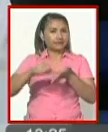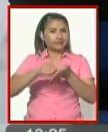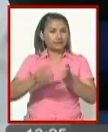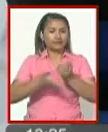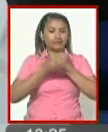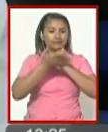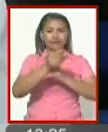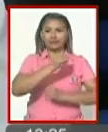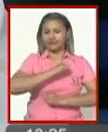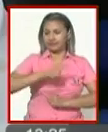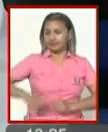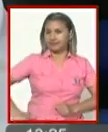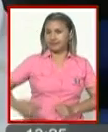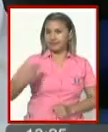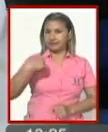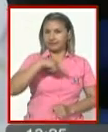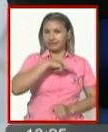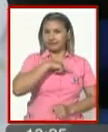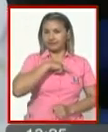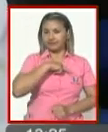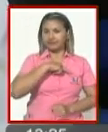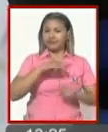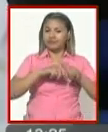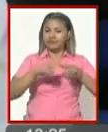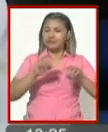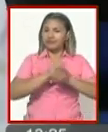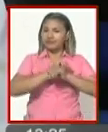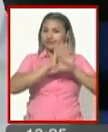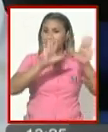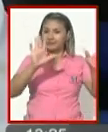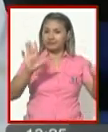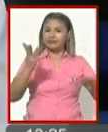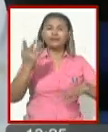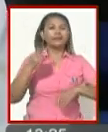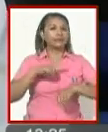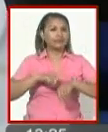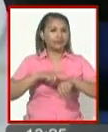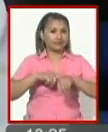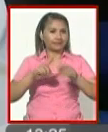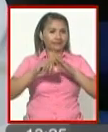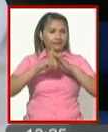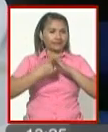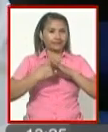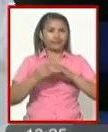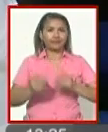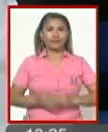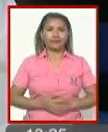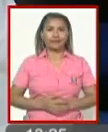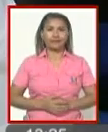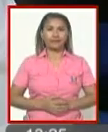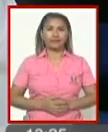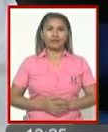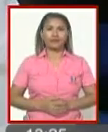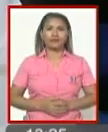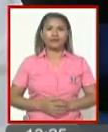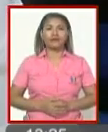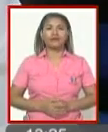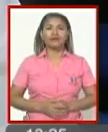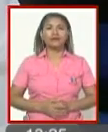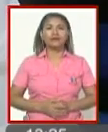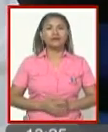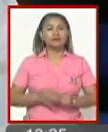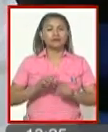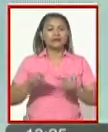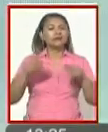a favor de la alcaldía. Eso nos preocupa, pero claro, obviamente están en la etapa inicial. Y con seguridad